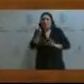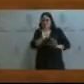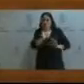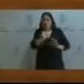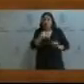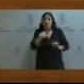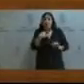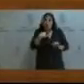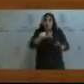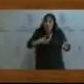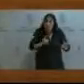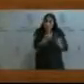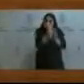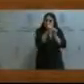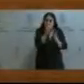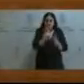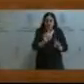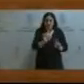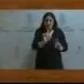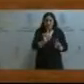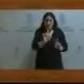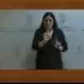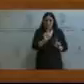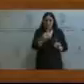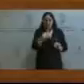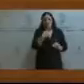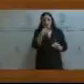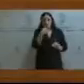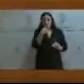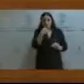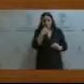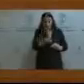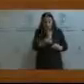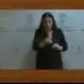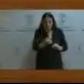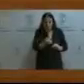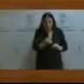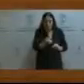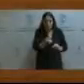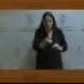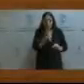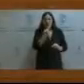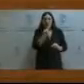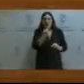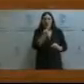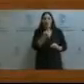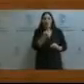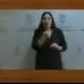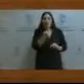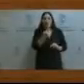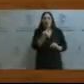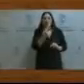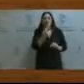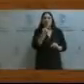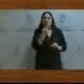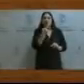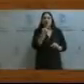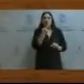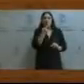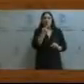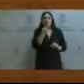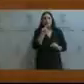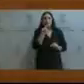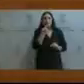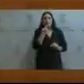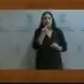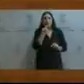esté en contra de eso. Precisamente le acabo de decir dura lex sed lex, que no significa que la sed se